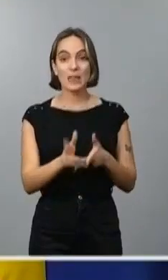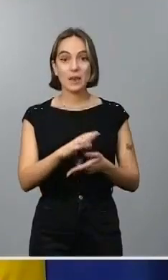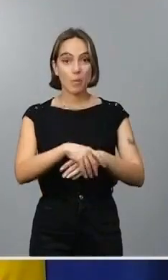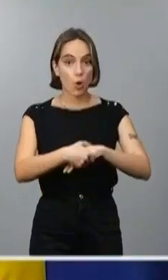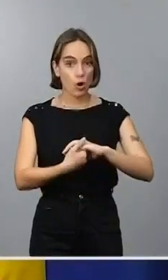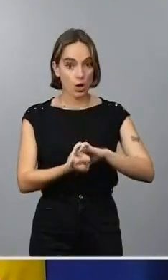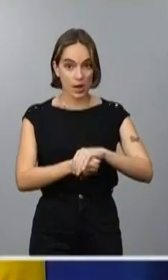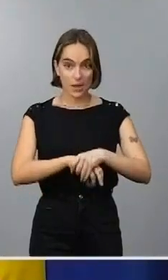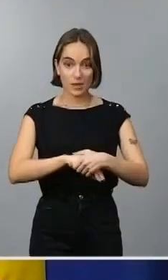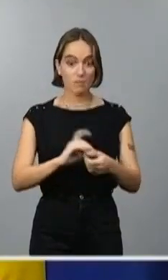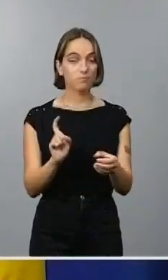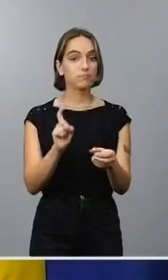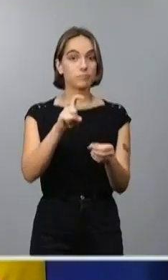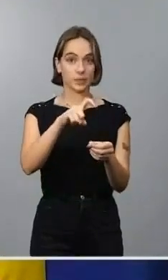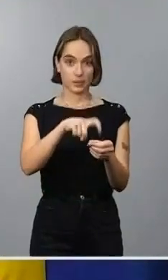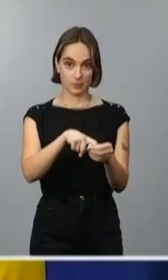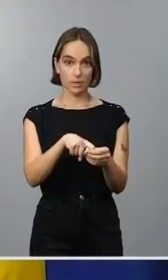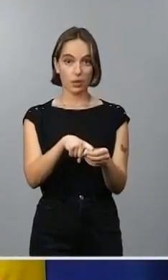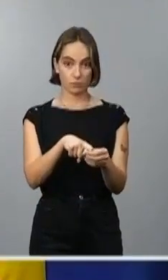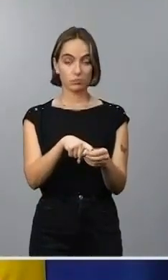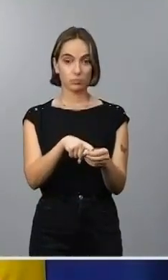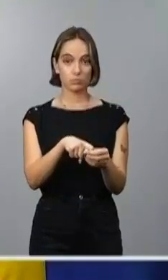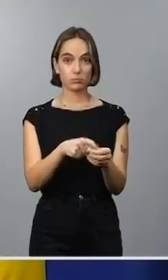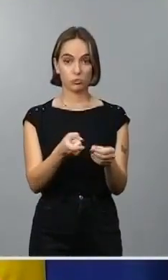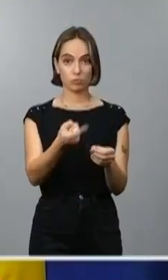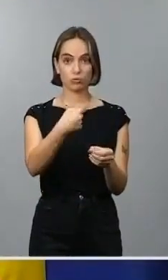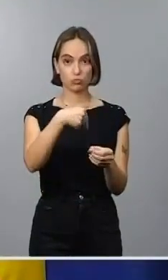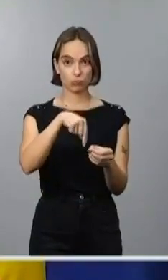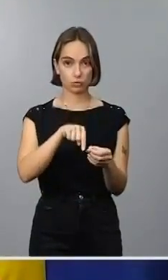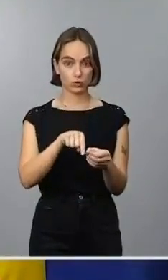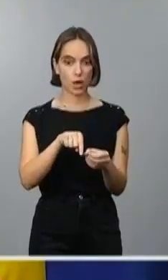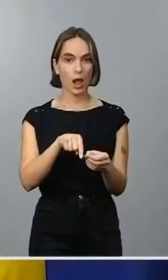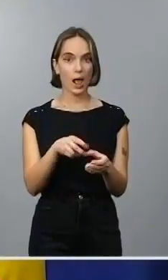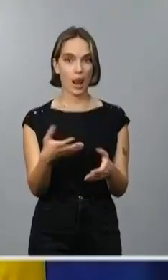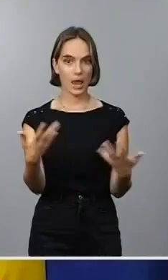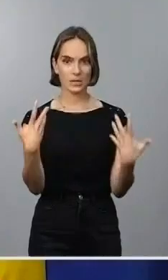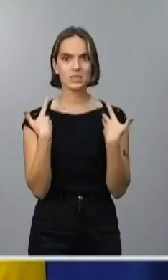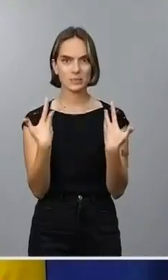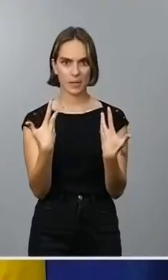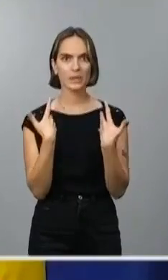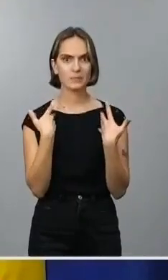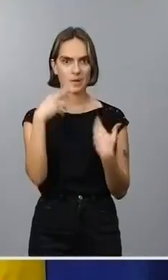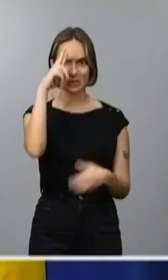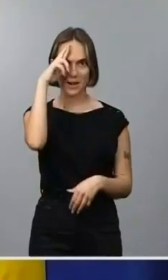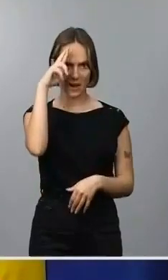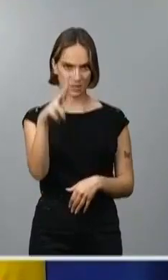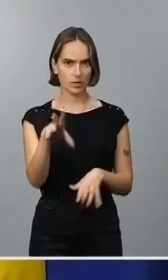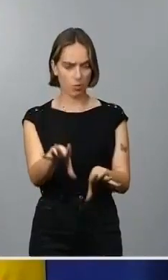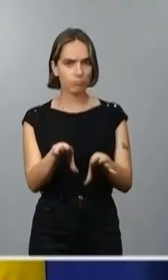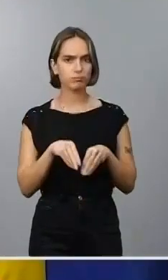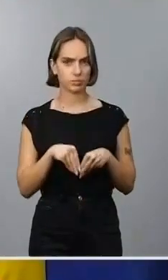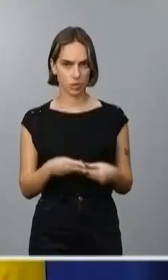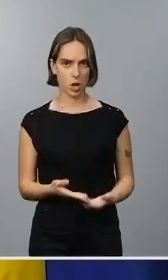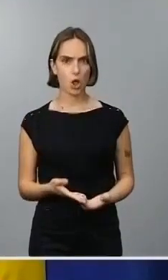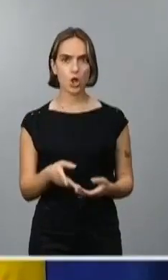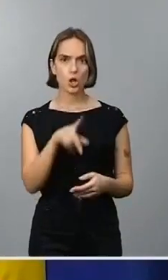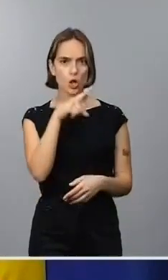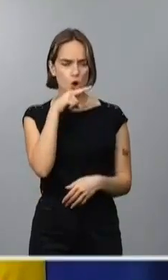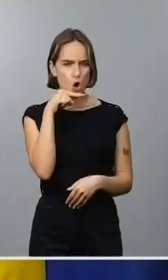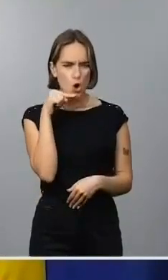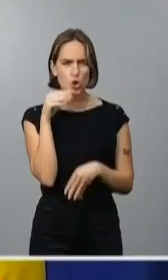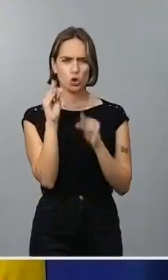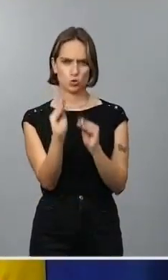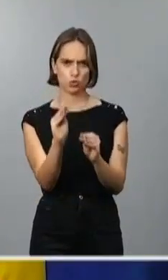hay que hacerse cargo también del respeto a las víctimas y reconocer su dolor esto nunca tendría que haber ocurrido